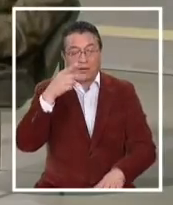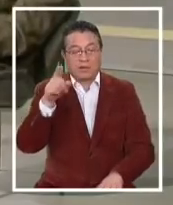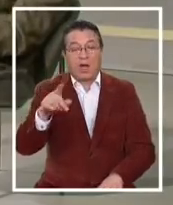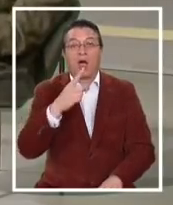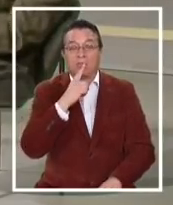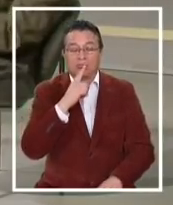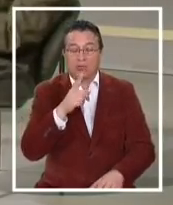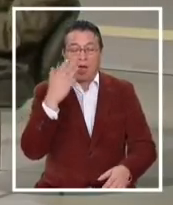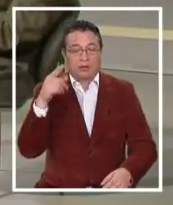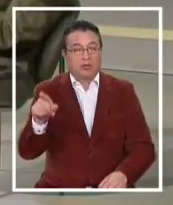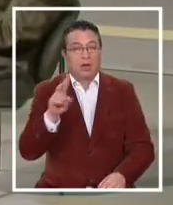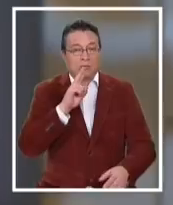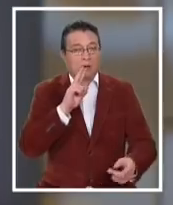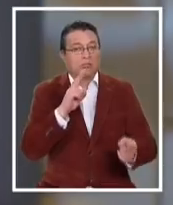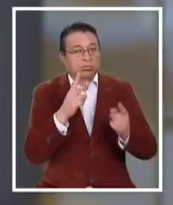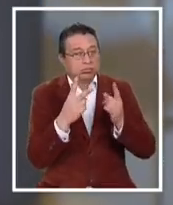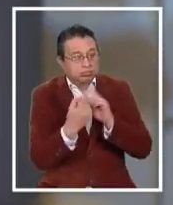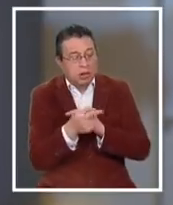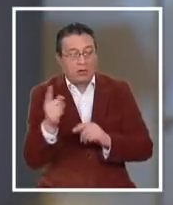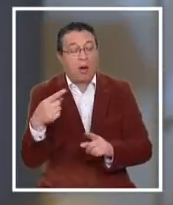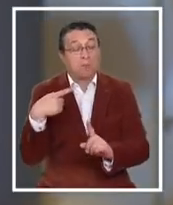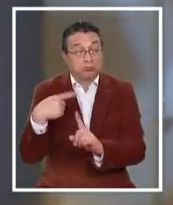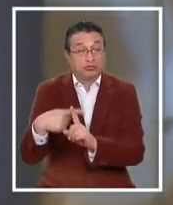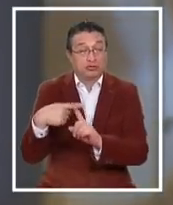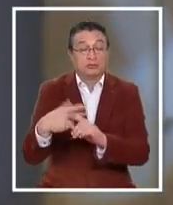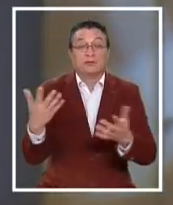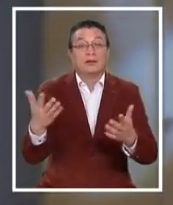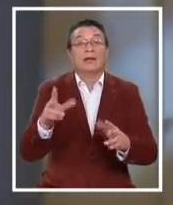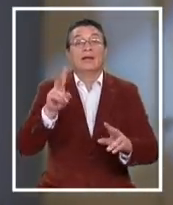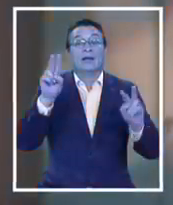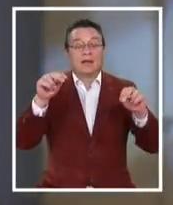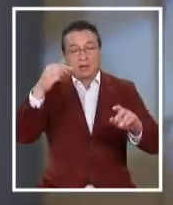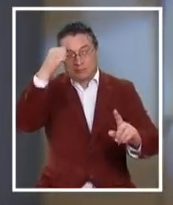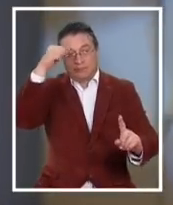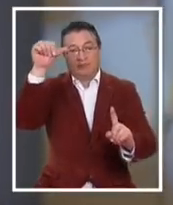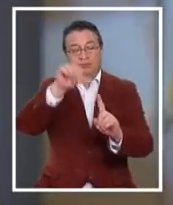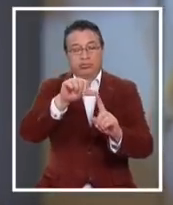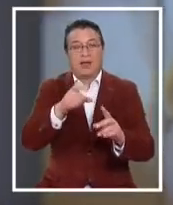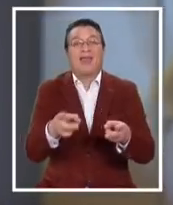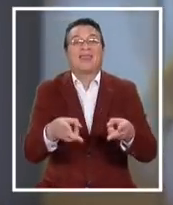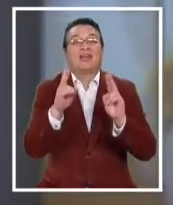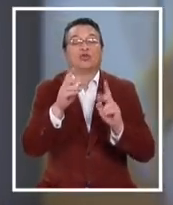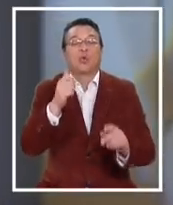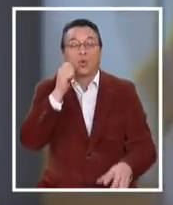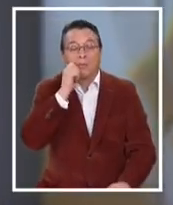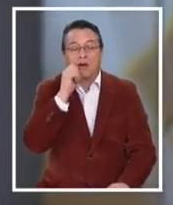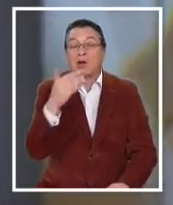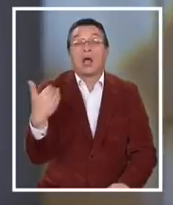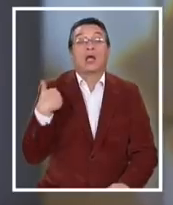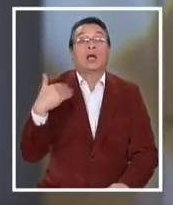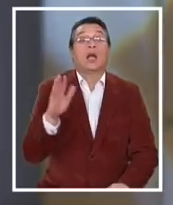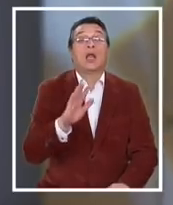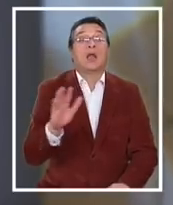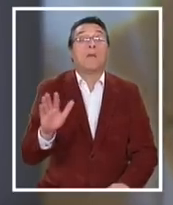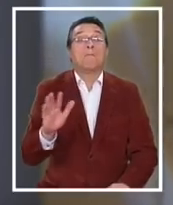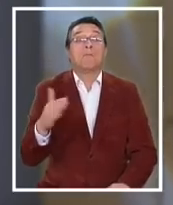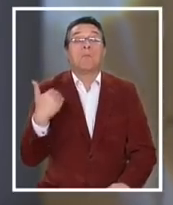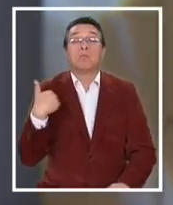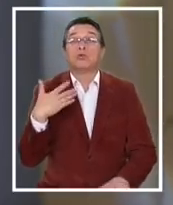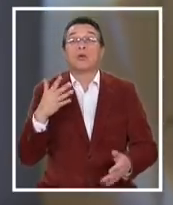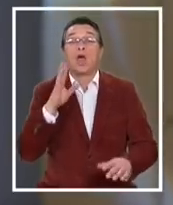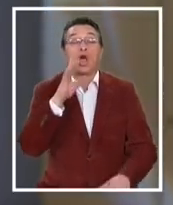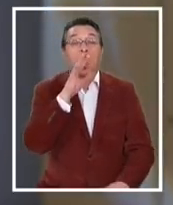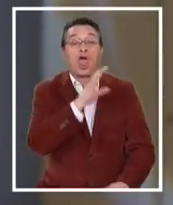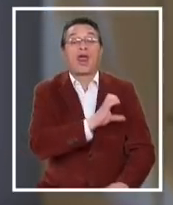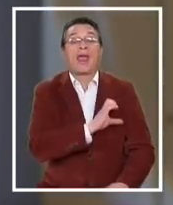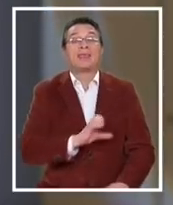porque en esto, y me parece que es muy positivo, por ejemplo, respecto a la condena transversal a las violaciones de los derechos humanos, independiente de que el color